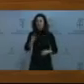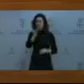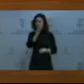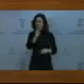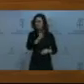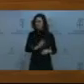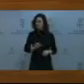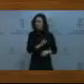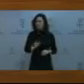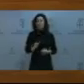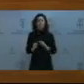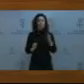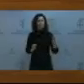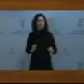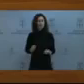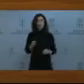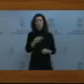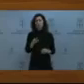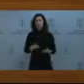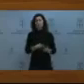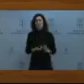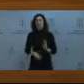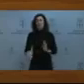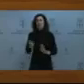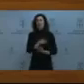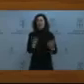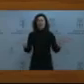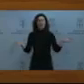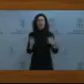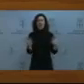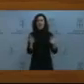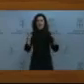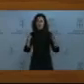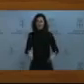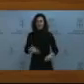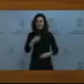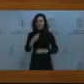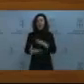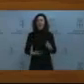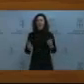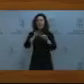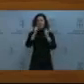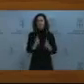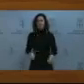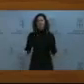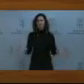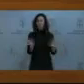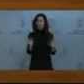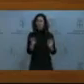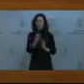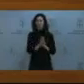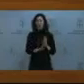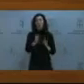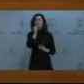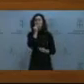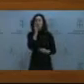plan anterior, su ejecución presupuestaria, sin aclarar qué medidas han sido efectivas o no. Hacía el señor Cuervas